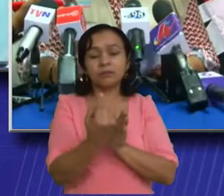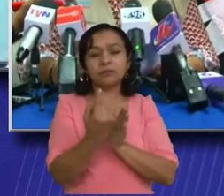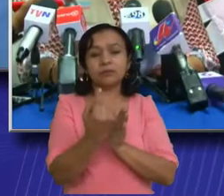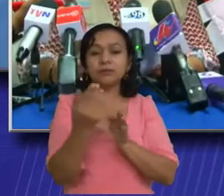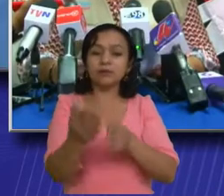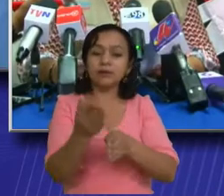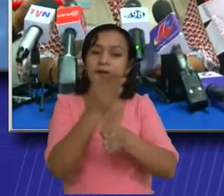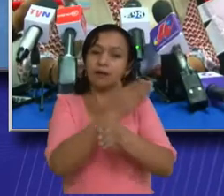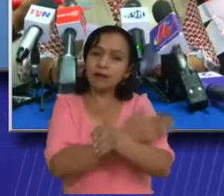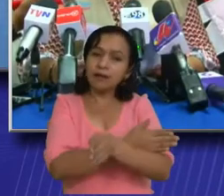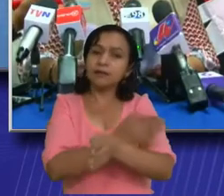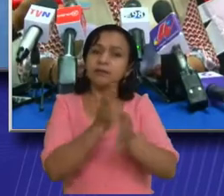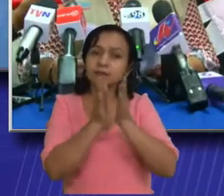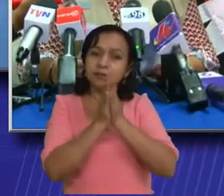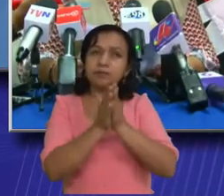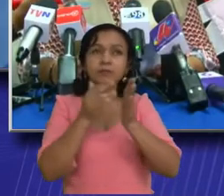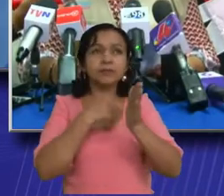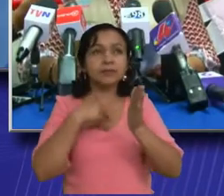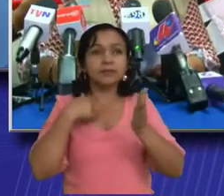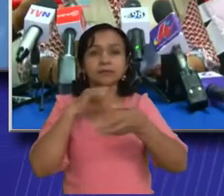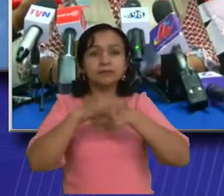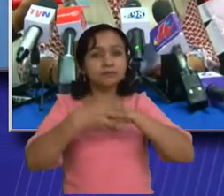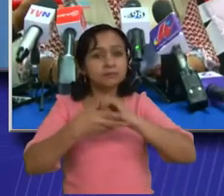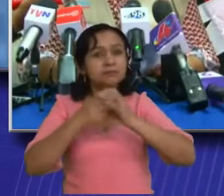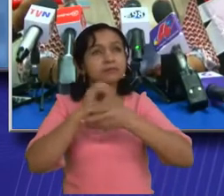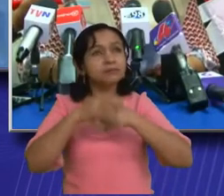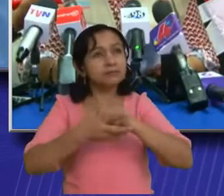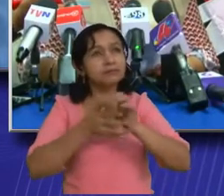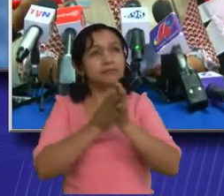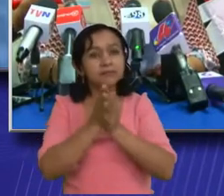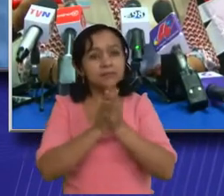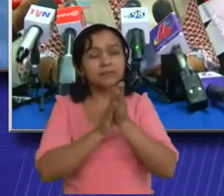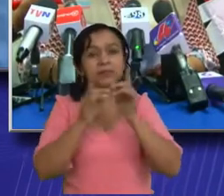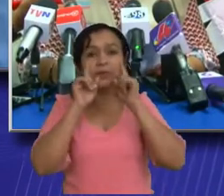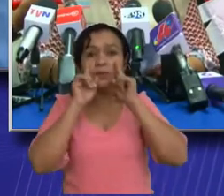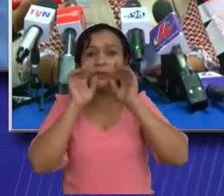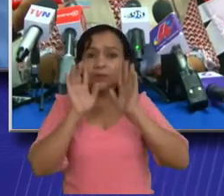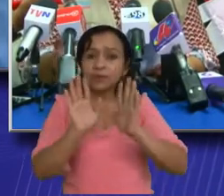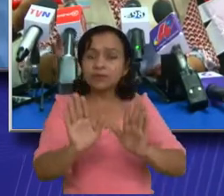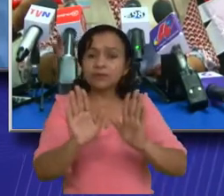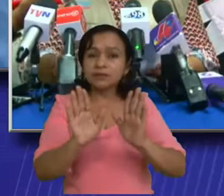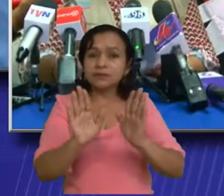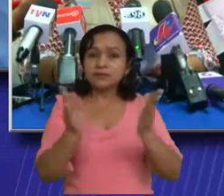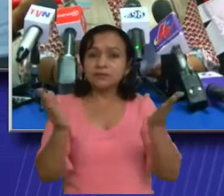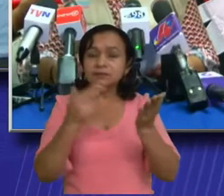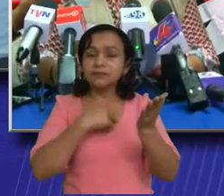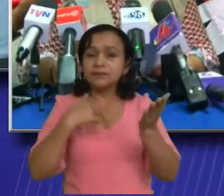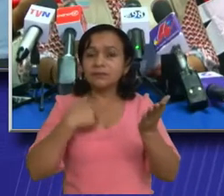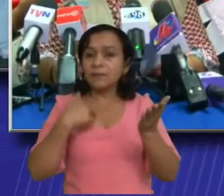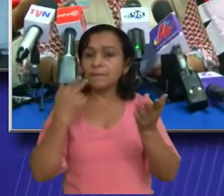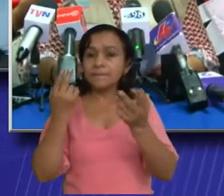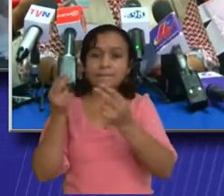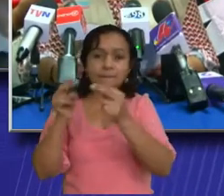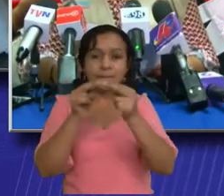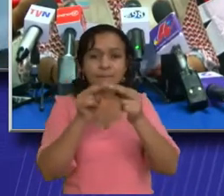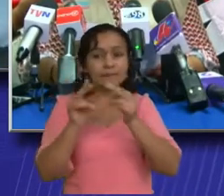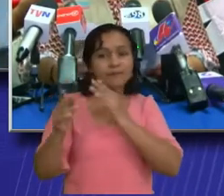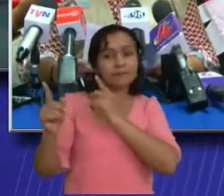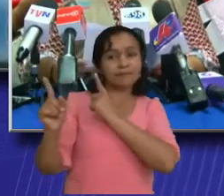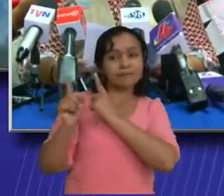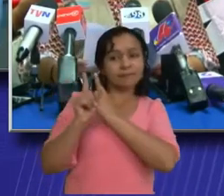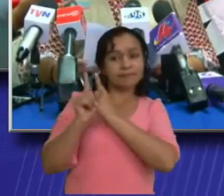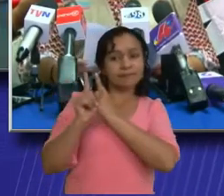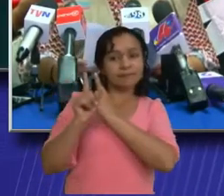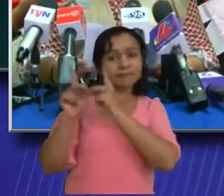que vayamos creando ese hábito de lavado de manos, de protegernos y de mantenernos a un contacto mínimo de 2 metros